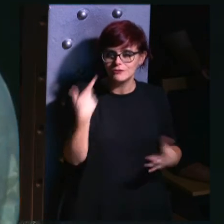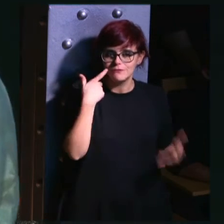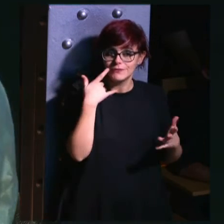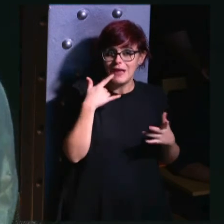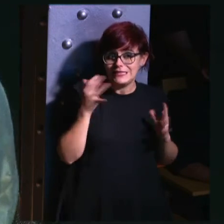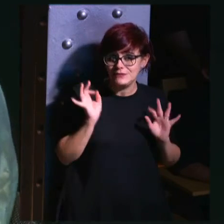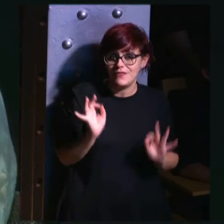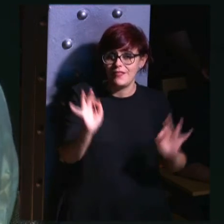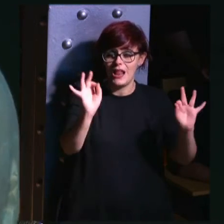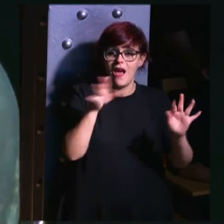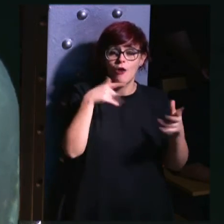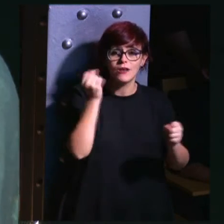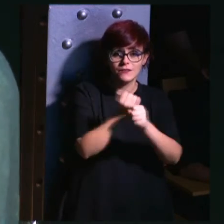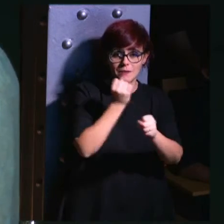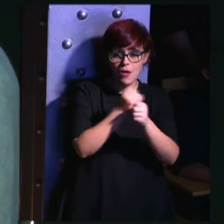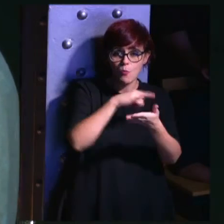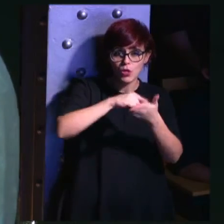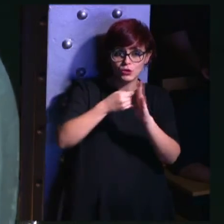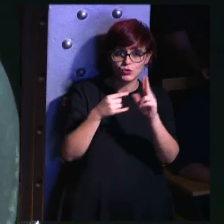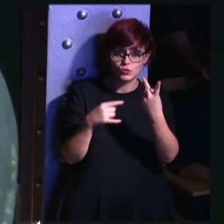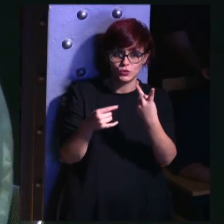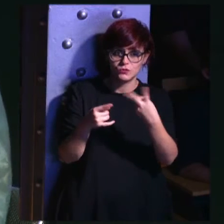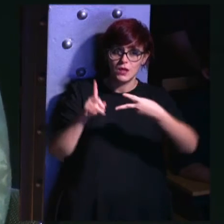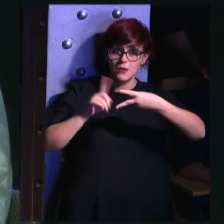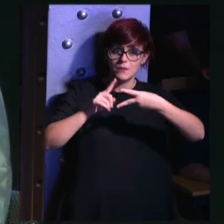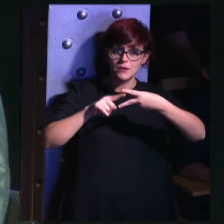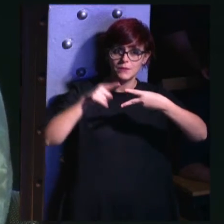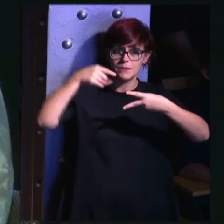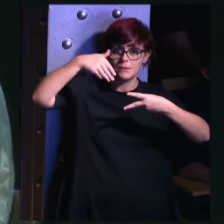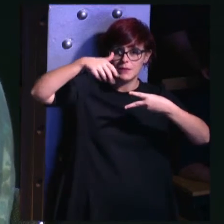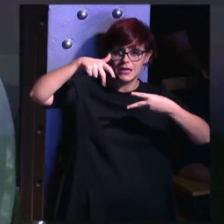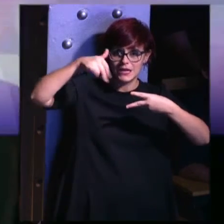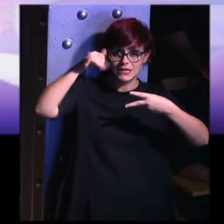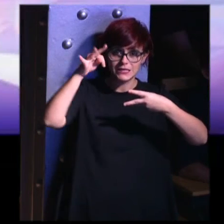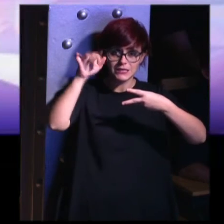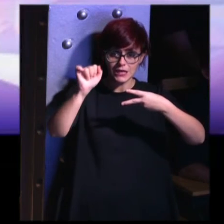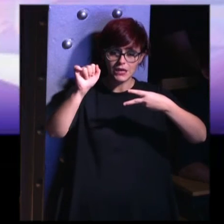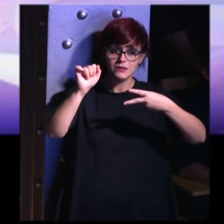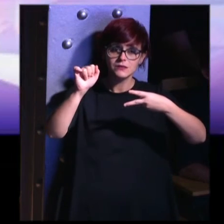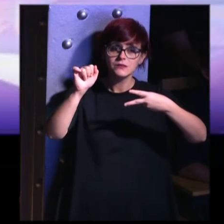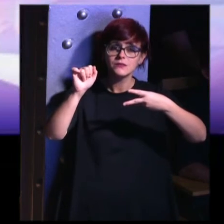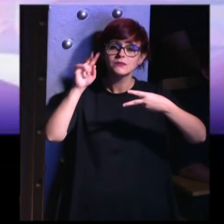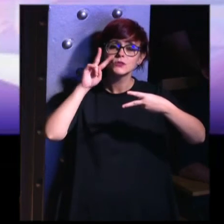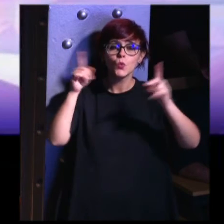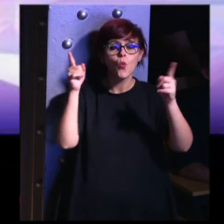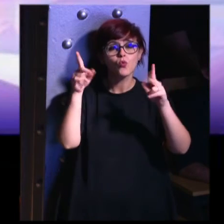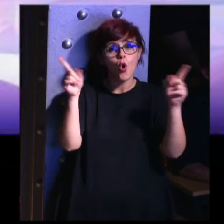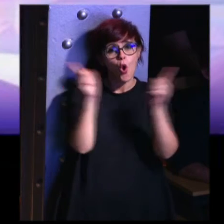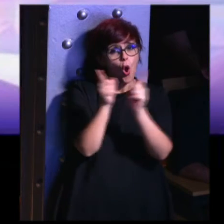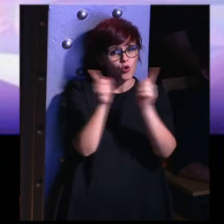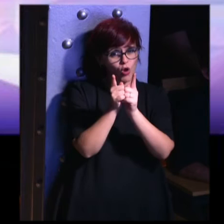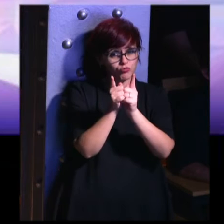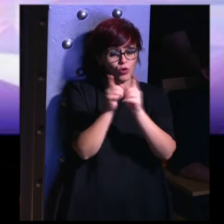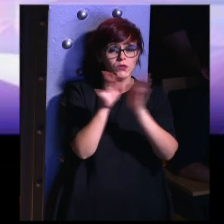exclusiva. Estamos ahora trabajando en dos proyectos. El primero de ellos es Melita, que es un cortometraje que habla de